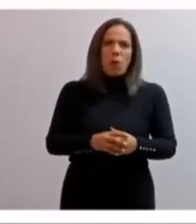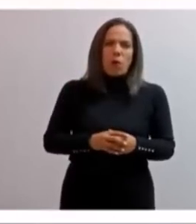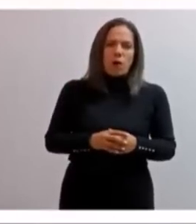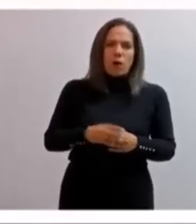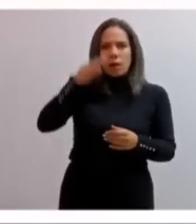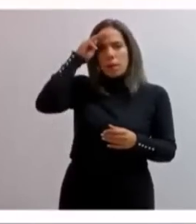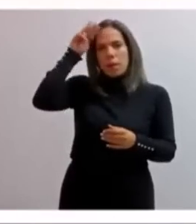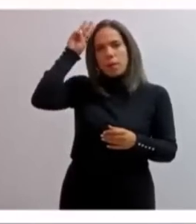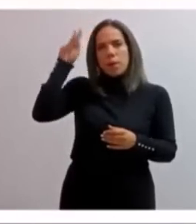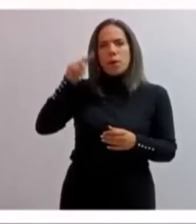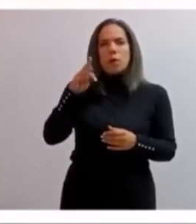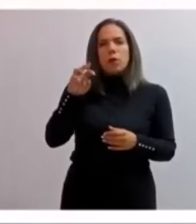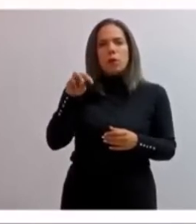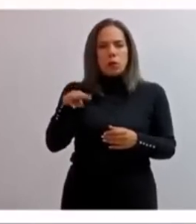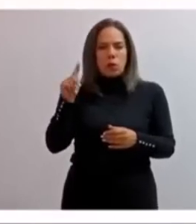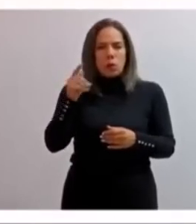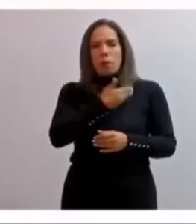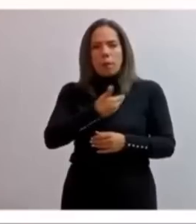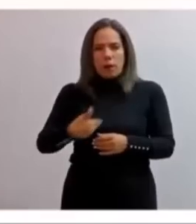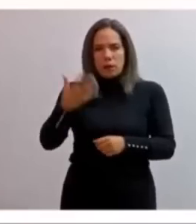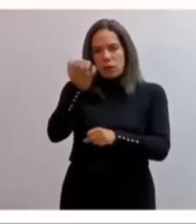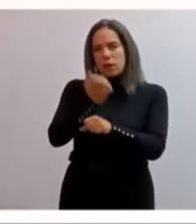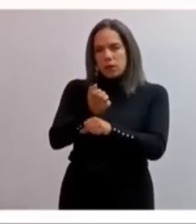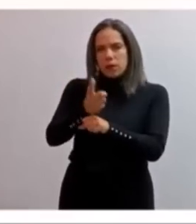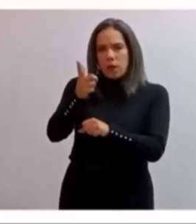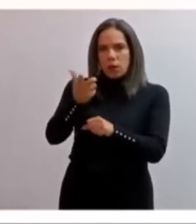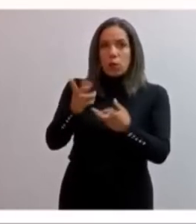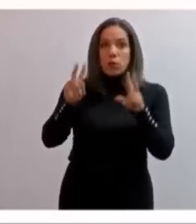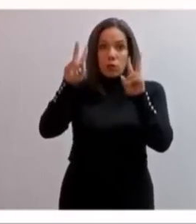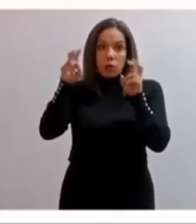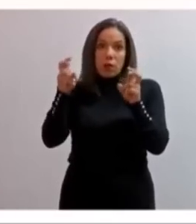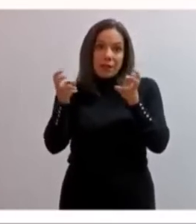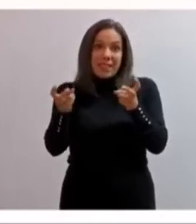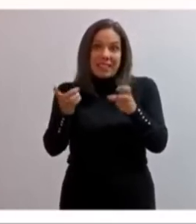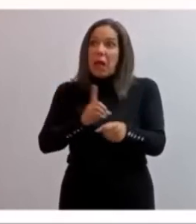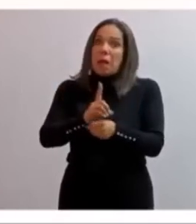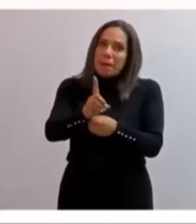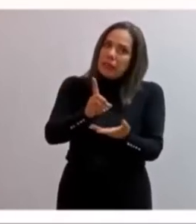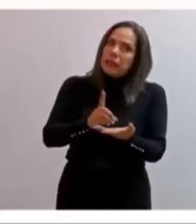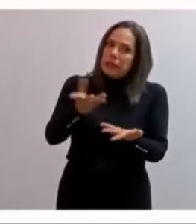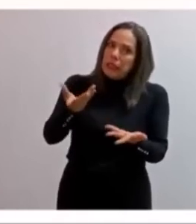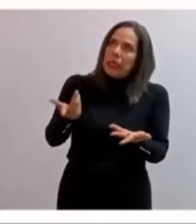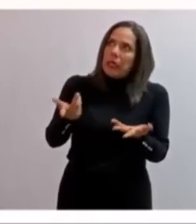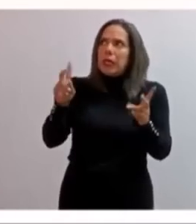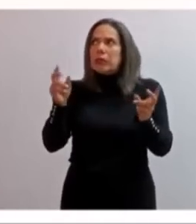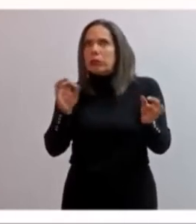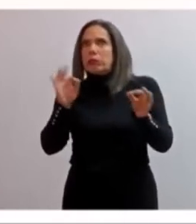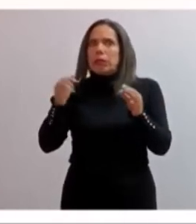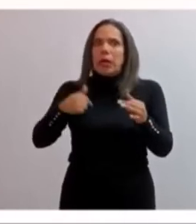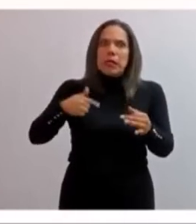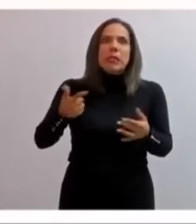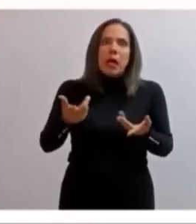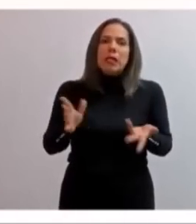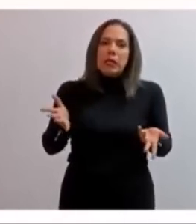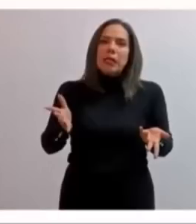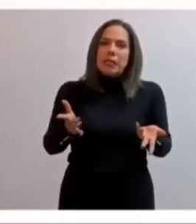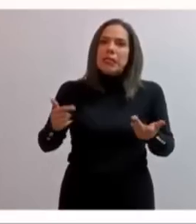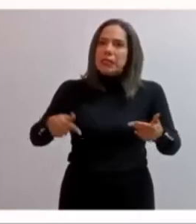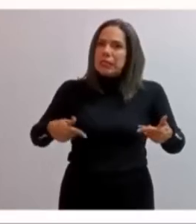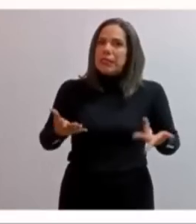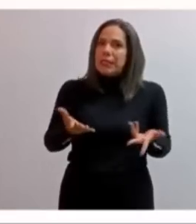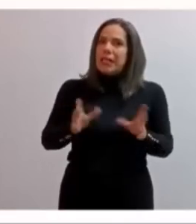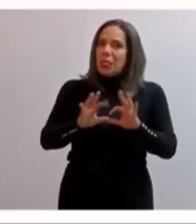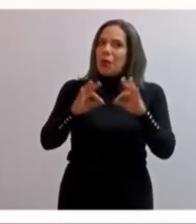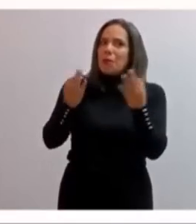derechas mundiales, finalmente es un tema que afecta culturalmente, que afecta socialmente, que afecta económicamente y